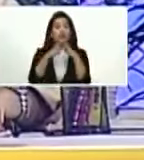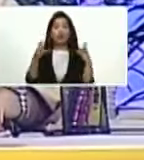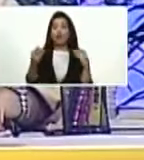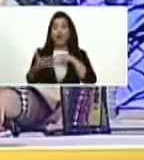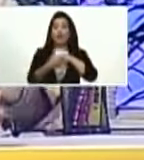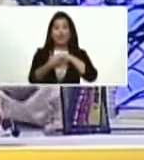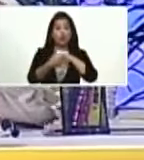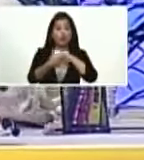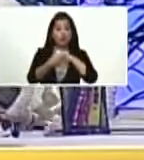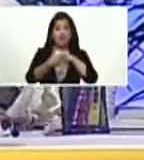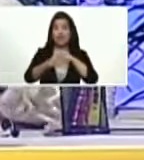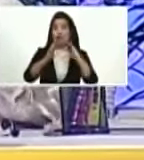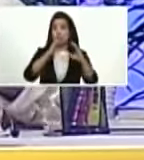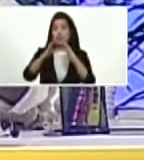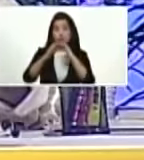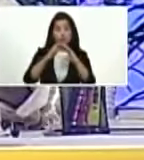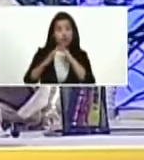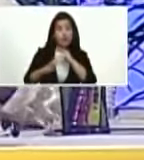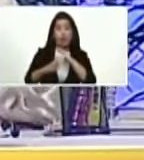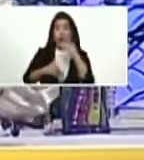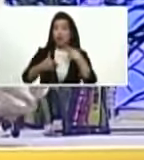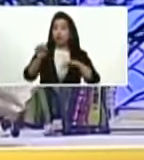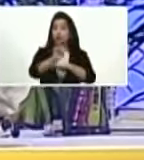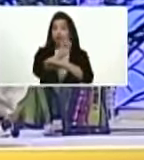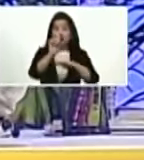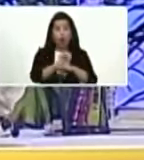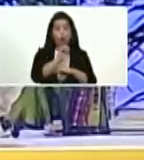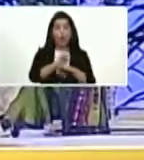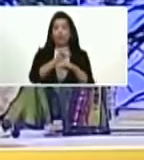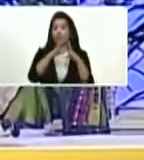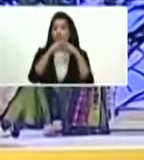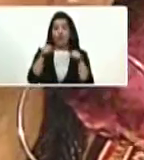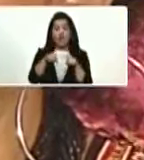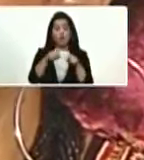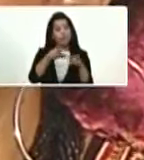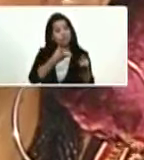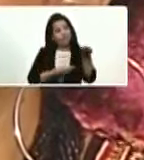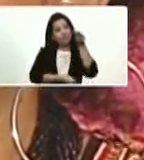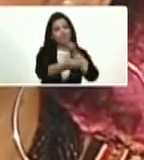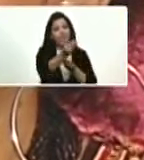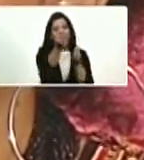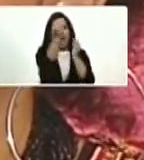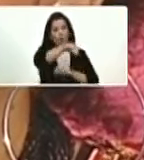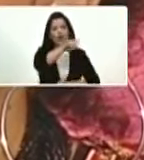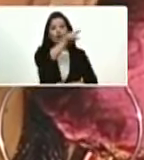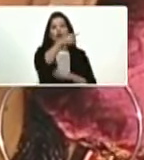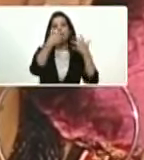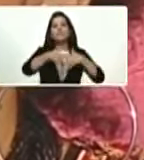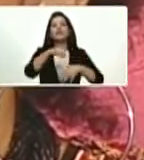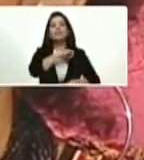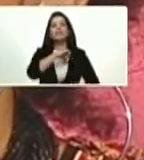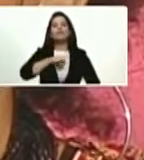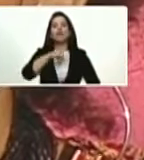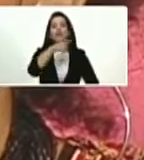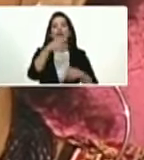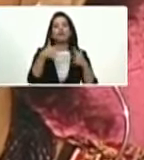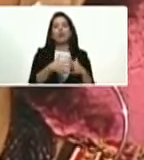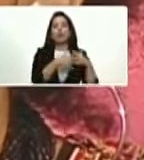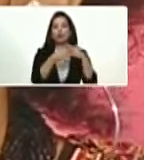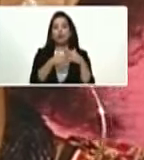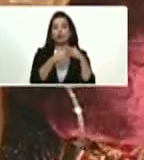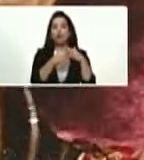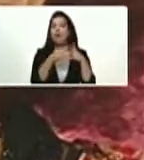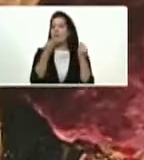industria petrolera a una empresa gringa para pagarle, bueno, los derechos de todo tipo. Ahí hay muchos